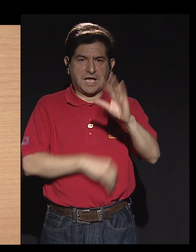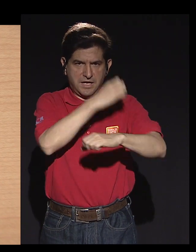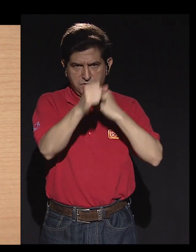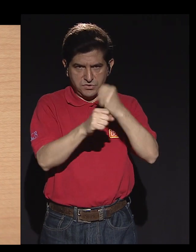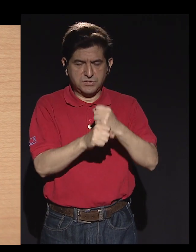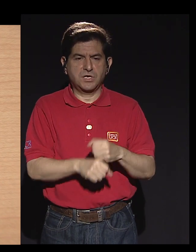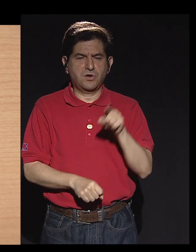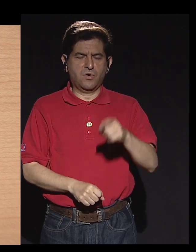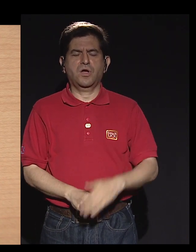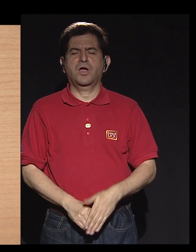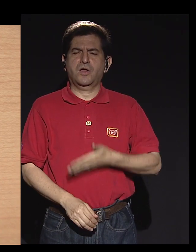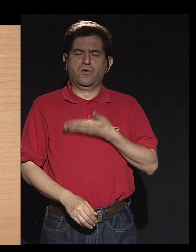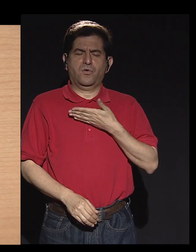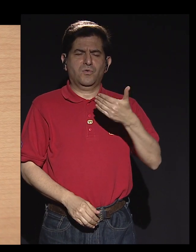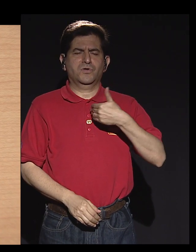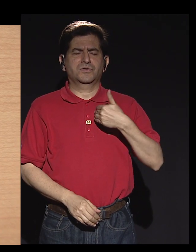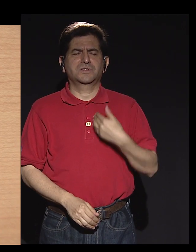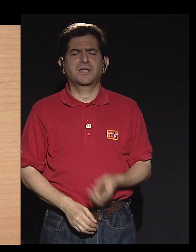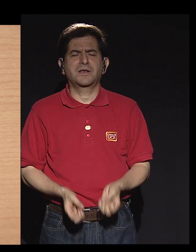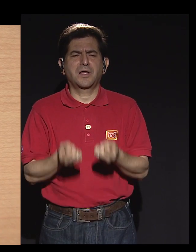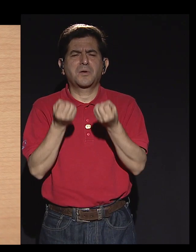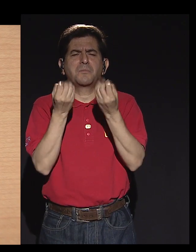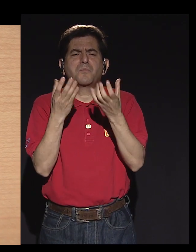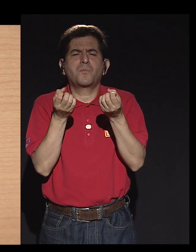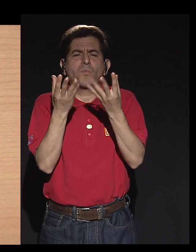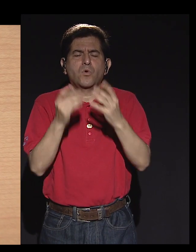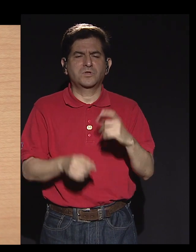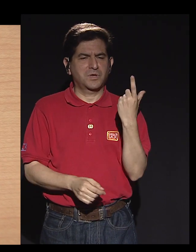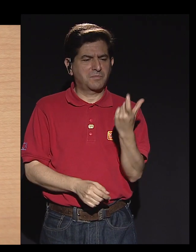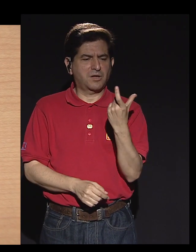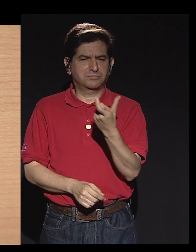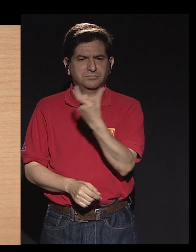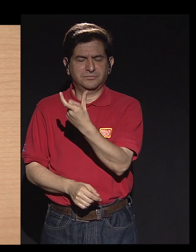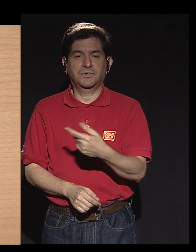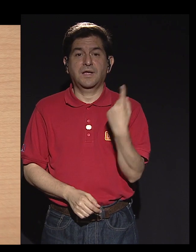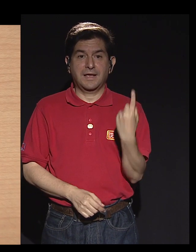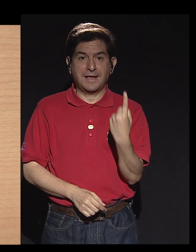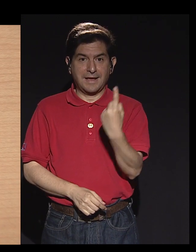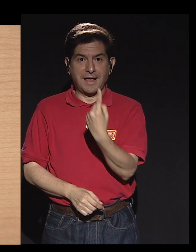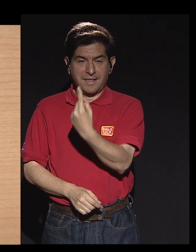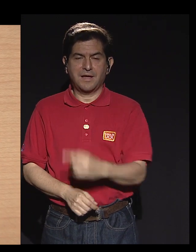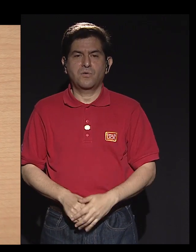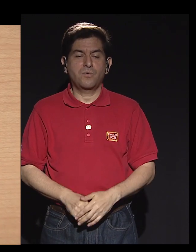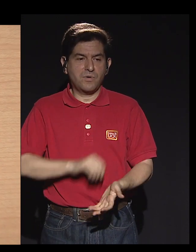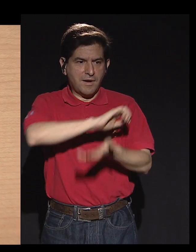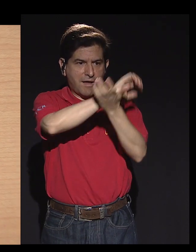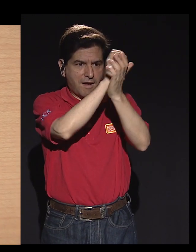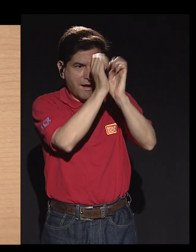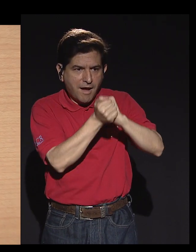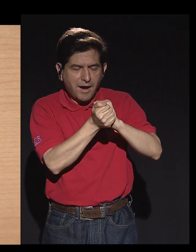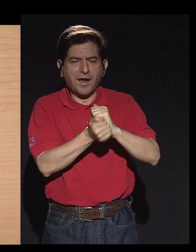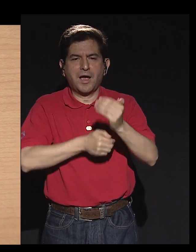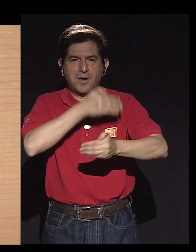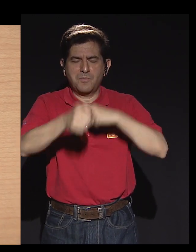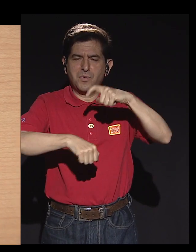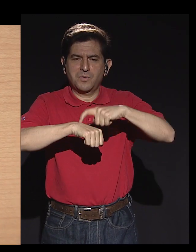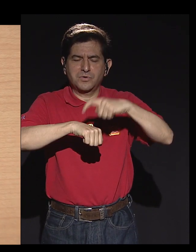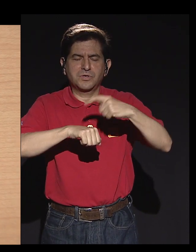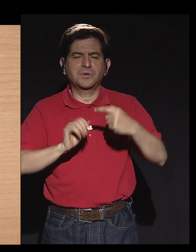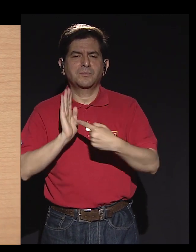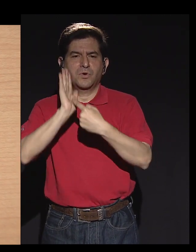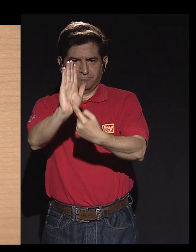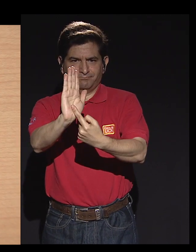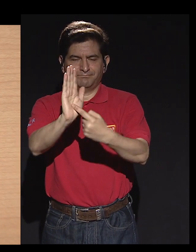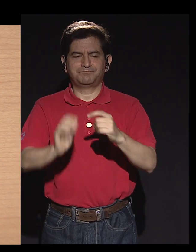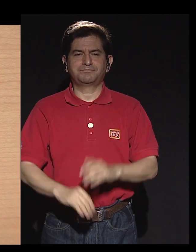5 años, Francisco es el orgulloso portador de una enorme colección de estas. Cada licencia retrata los cambios que han producido el pasar de